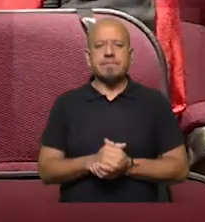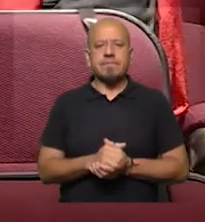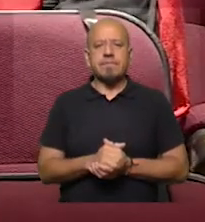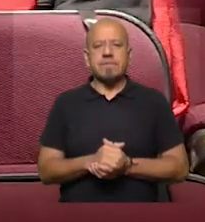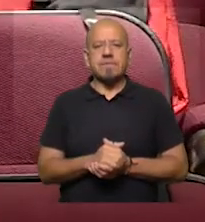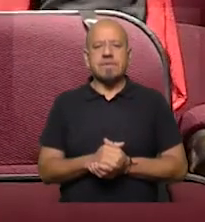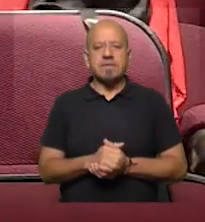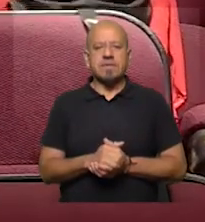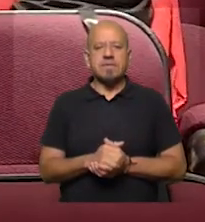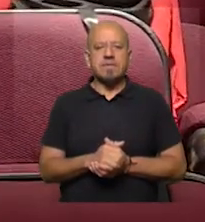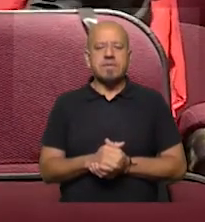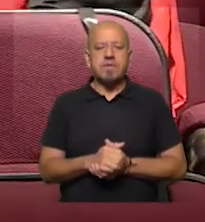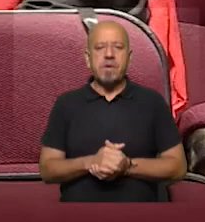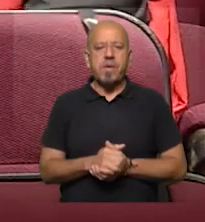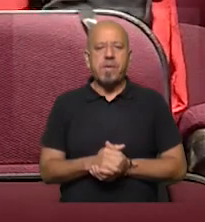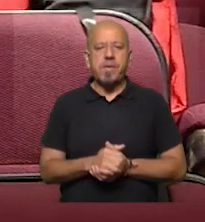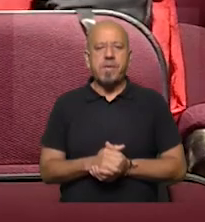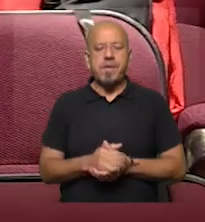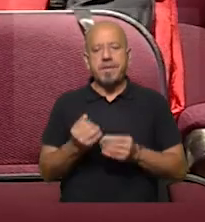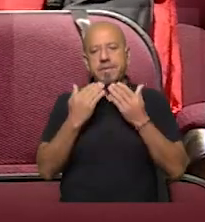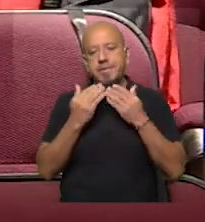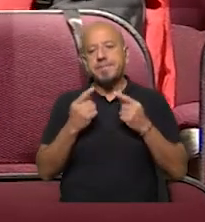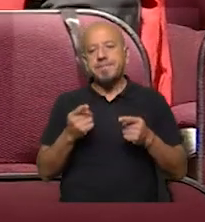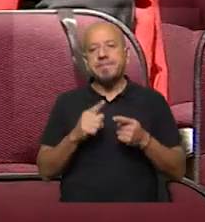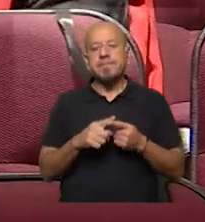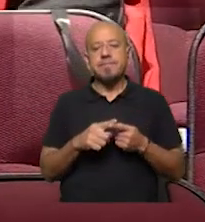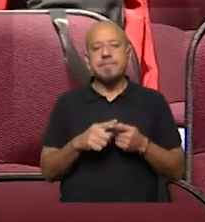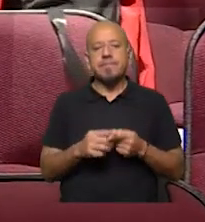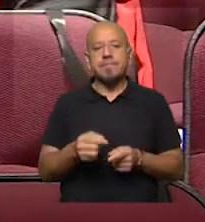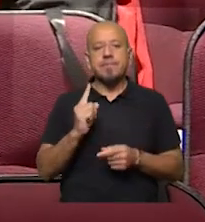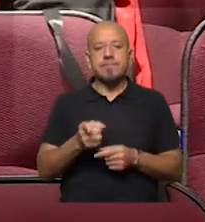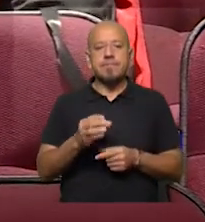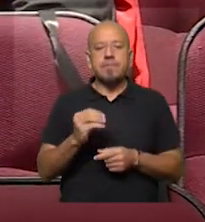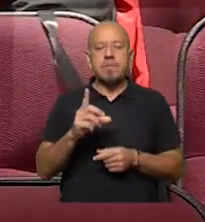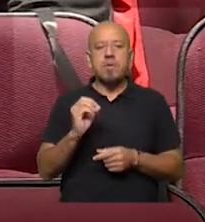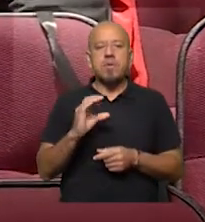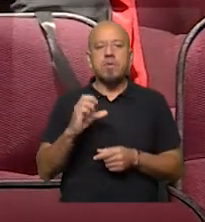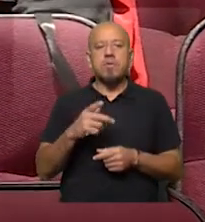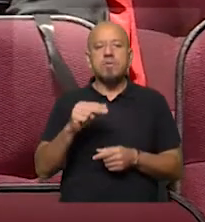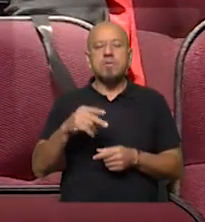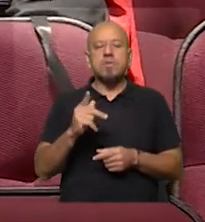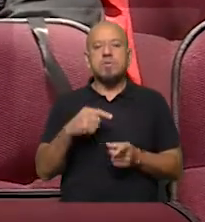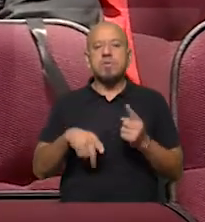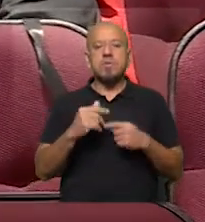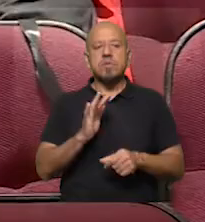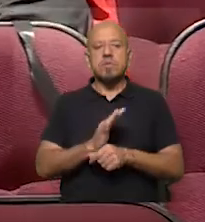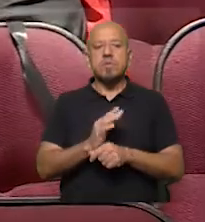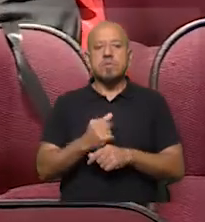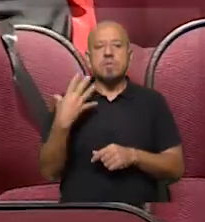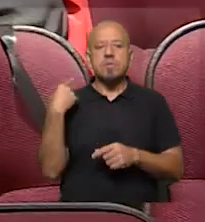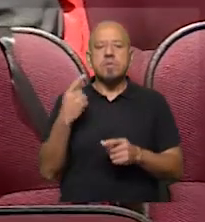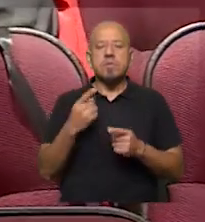te va? Muy bien. Muchas gracias. Bueno, Estela Golchenko es una actriz, directora,